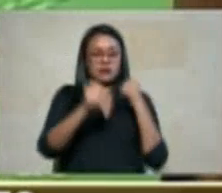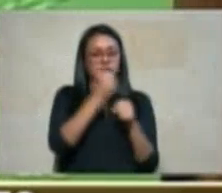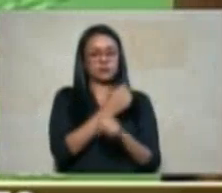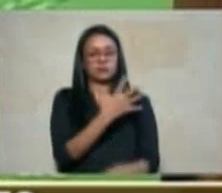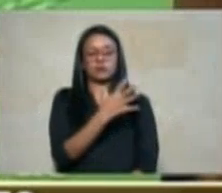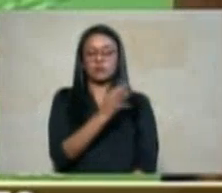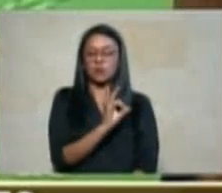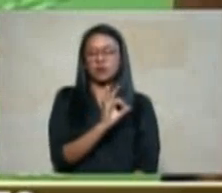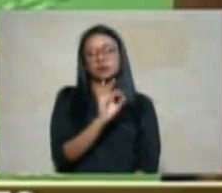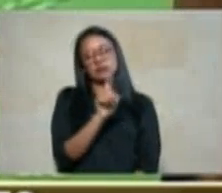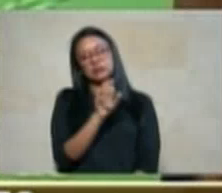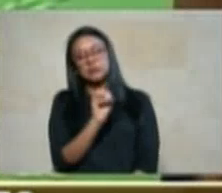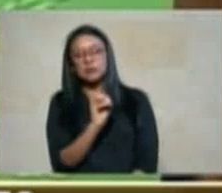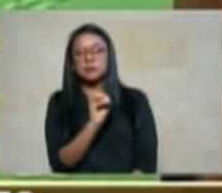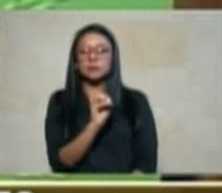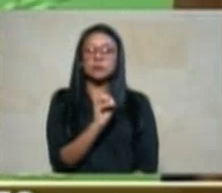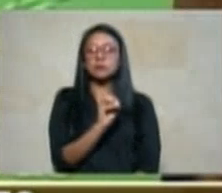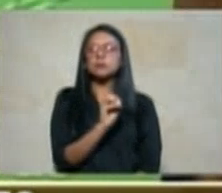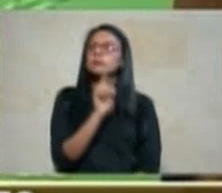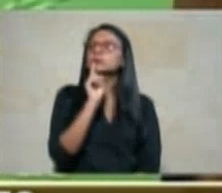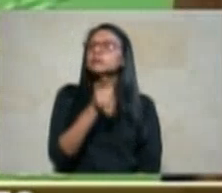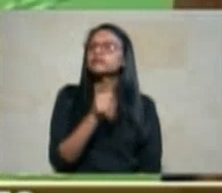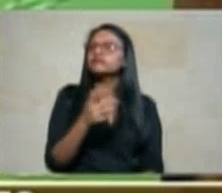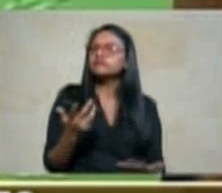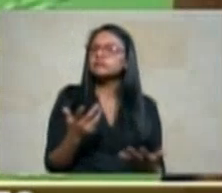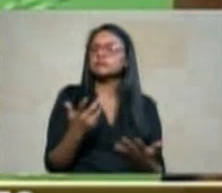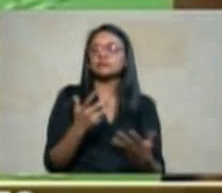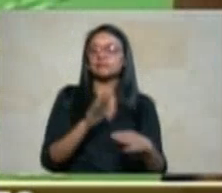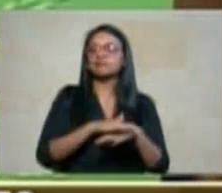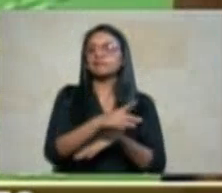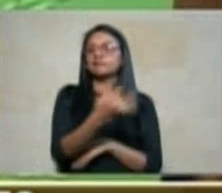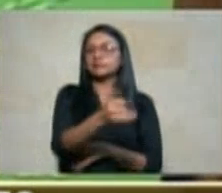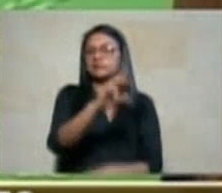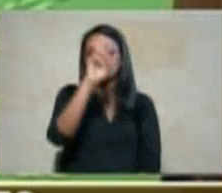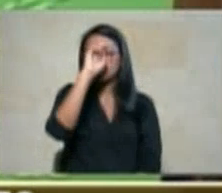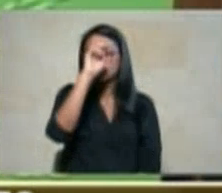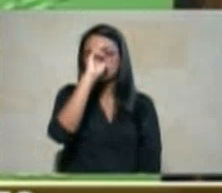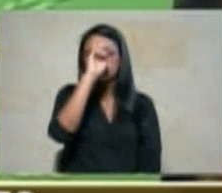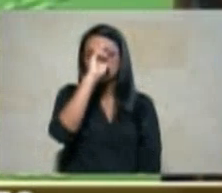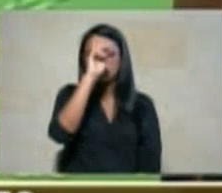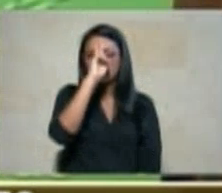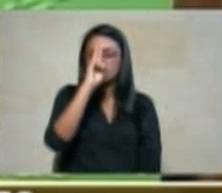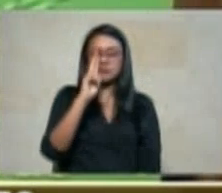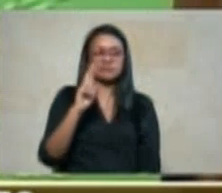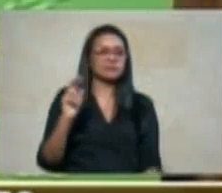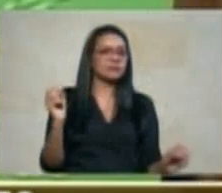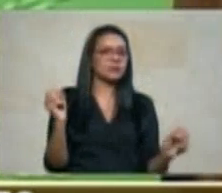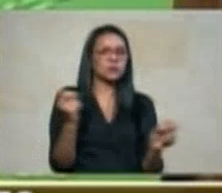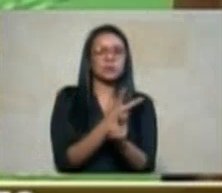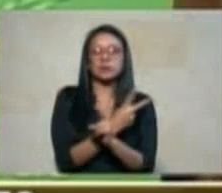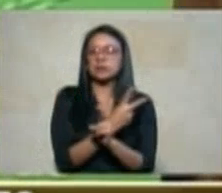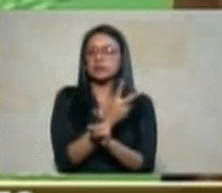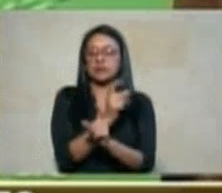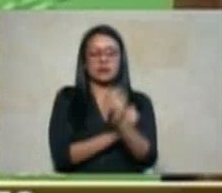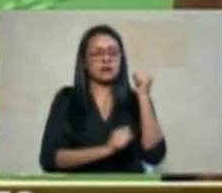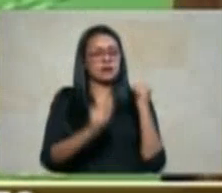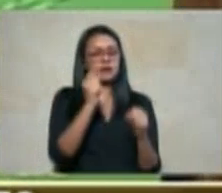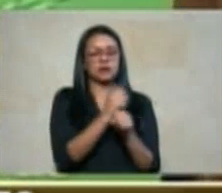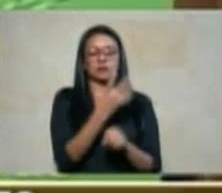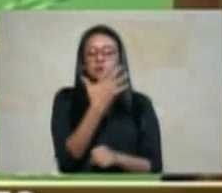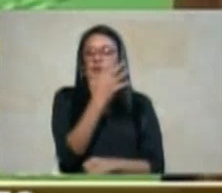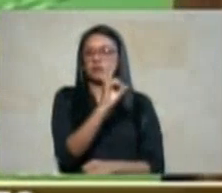50 o 60, fue porque efectivamente tenía la razón de paliar la violencia de los años